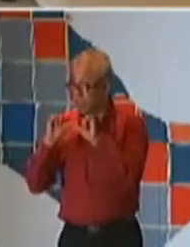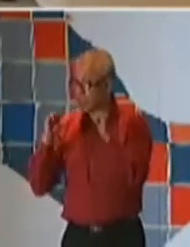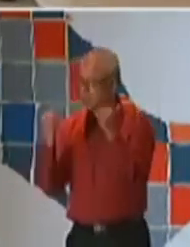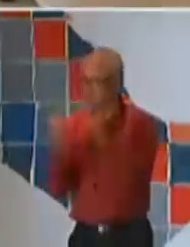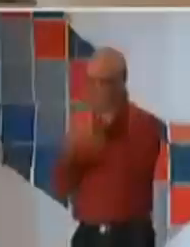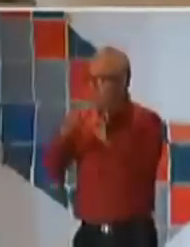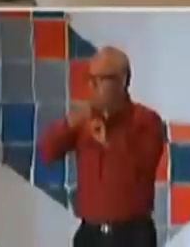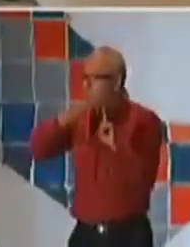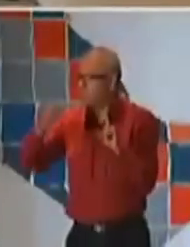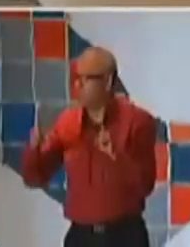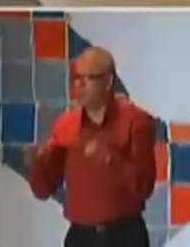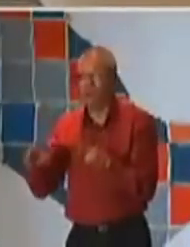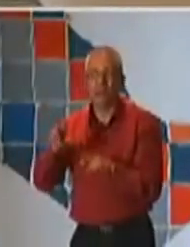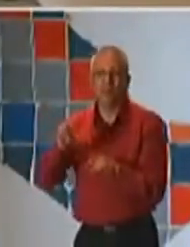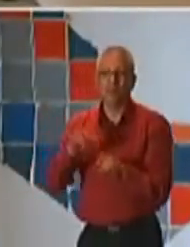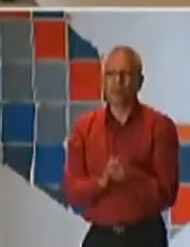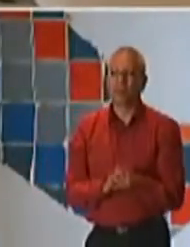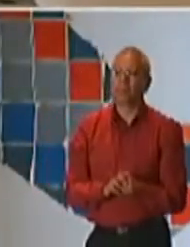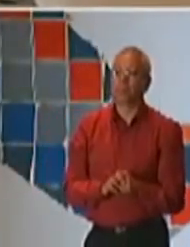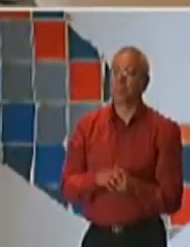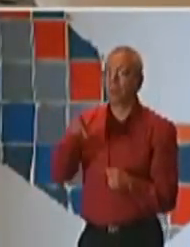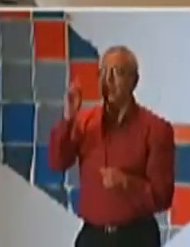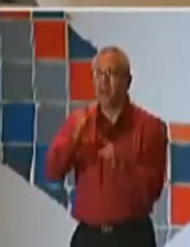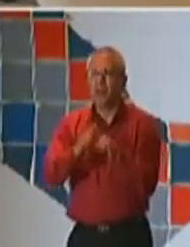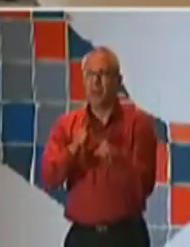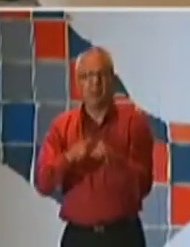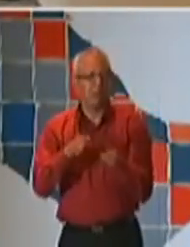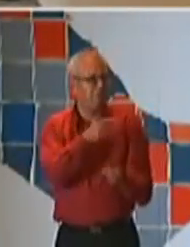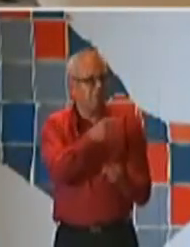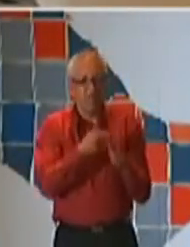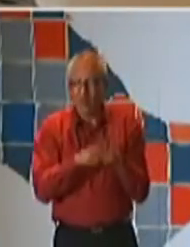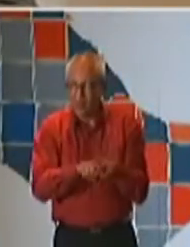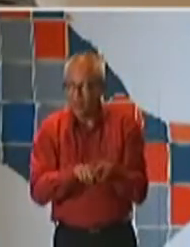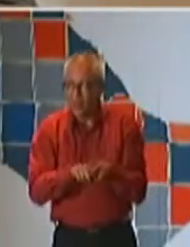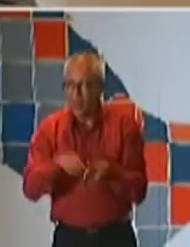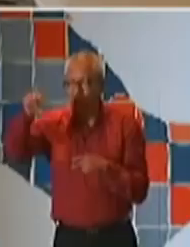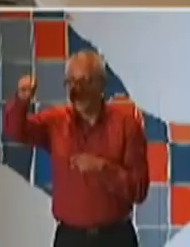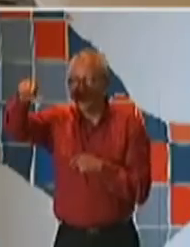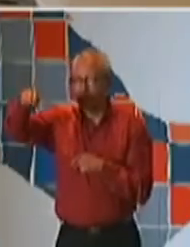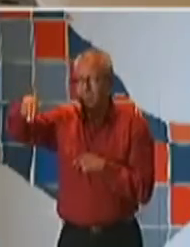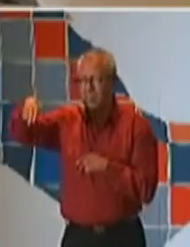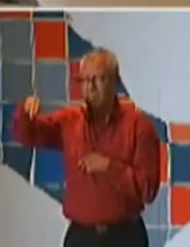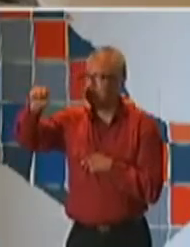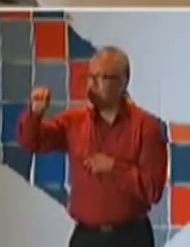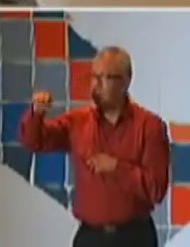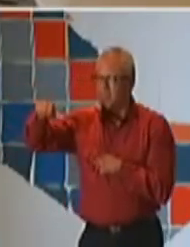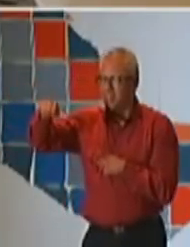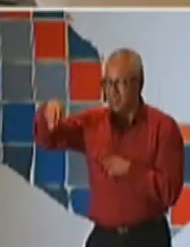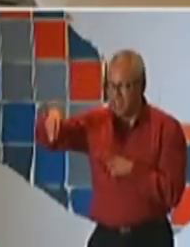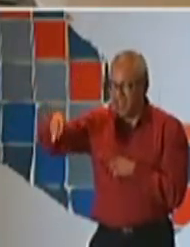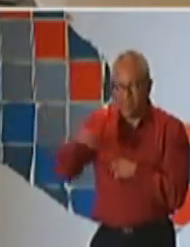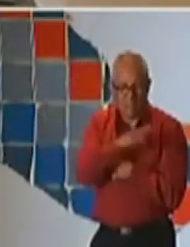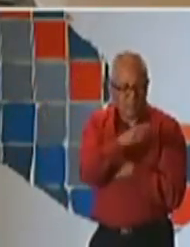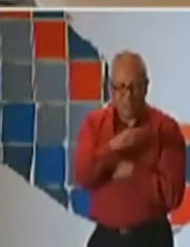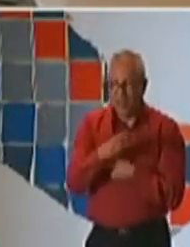más el fundador de Walmart Sam Walton recibió en 1992 la